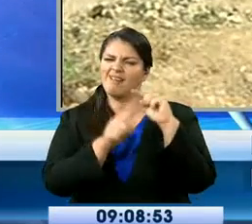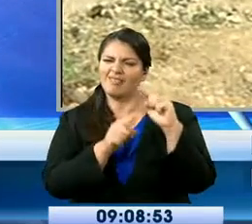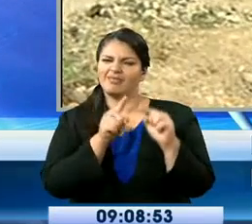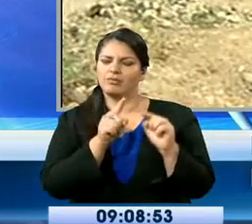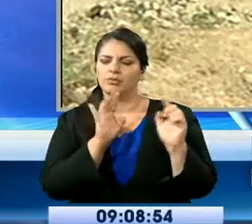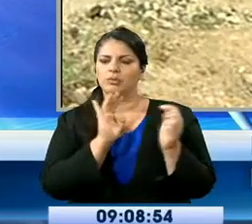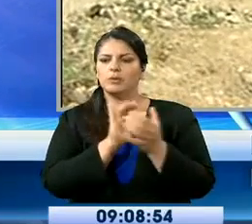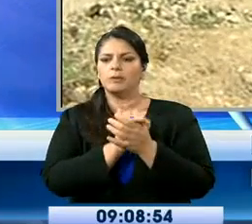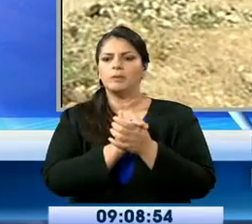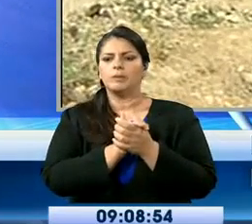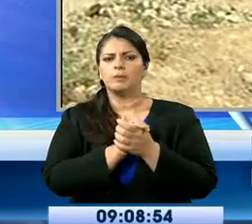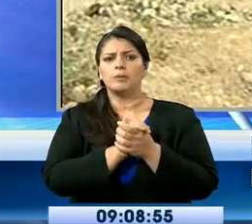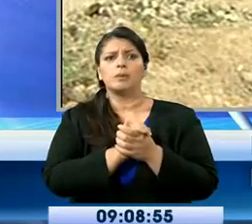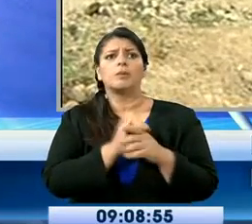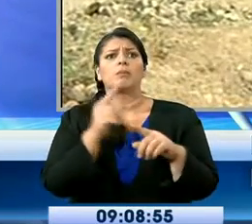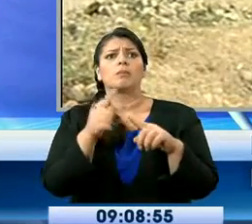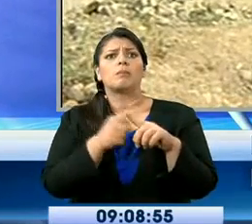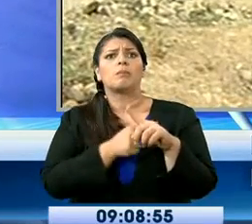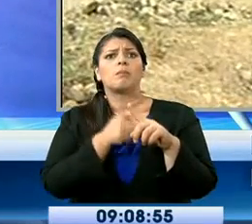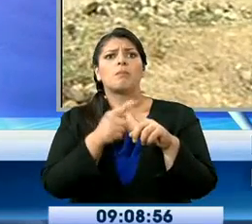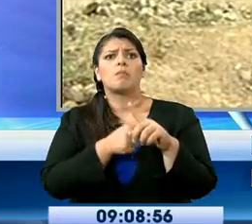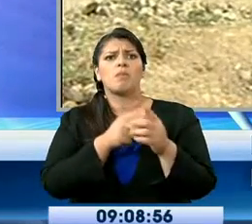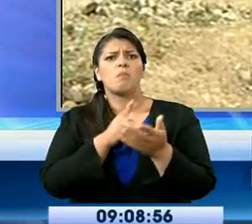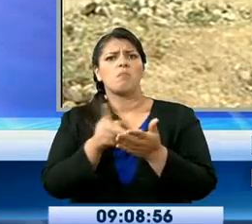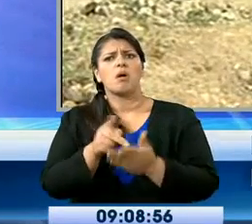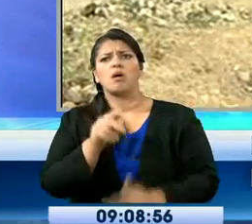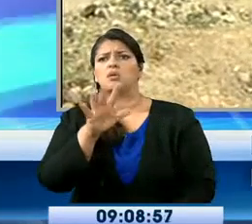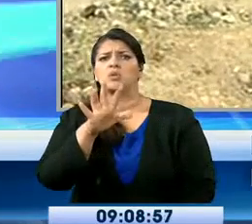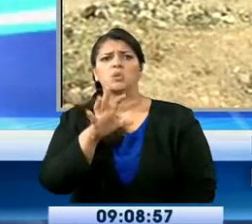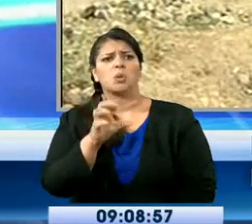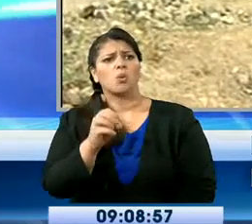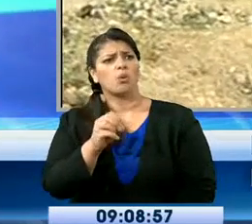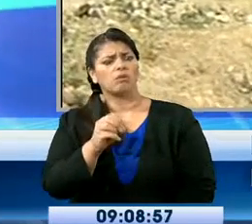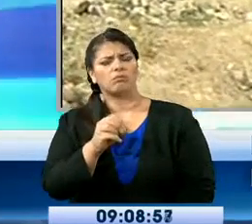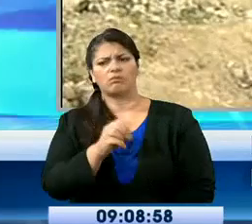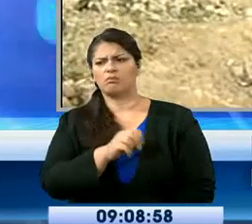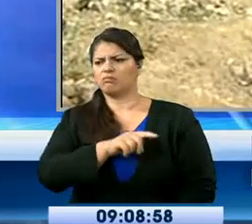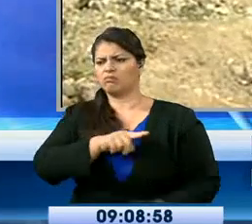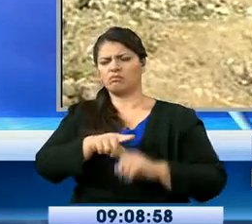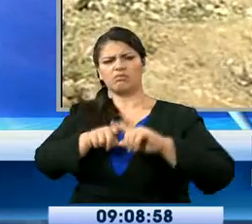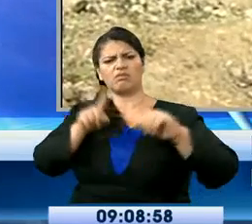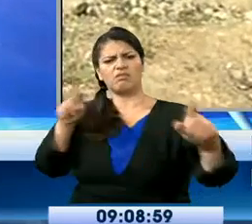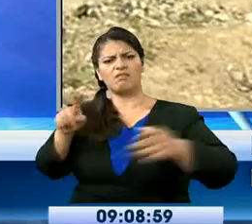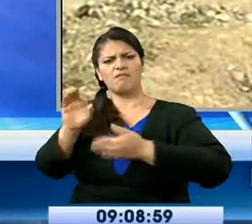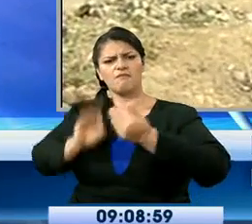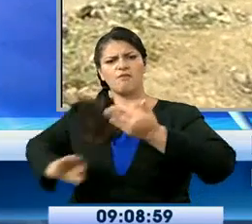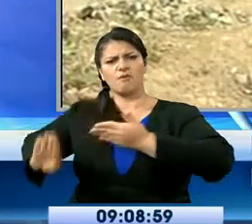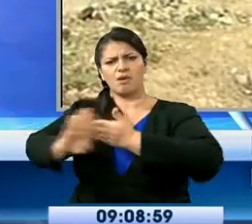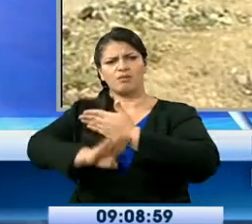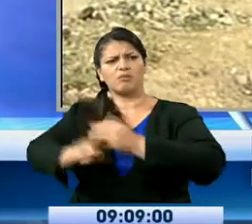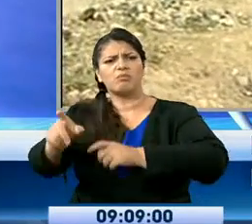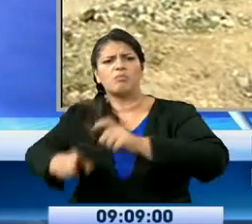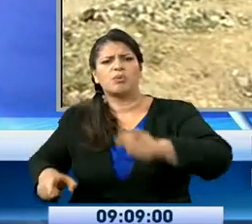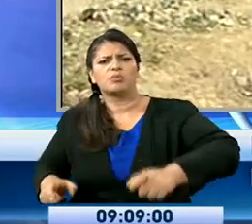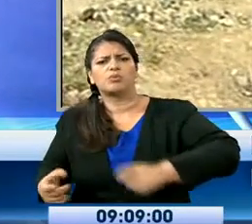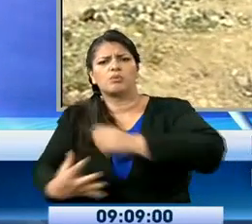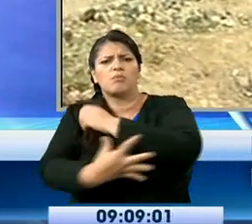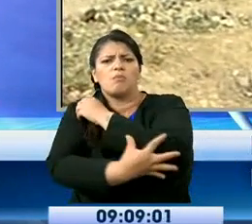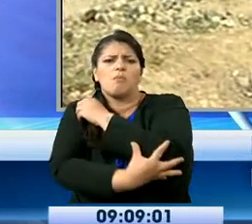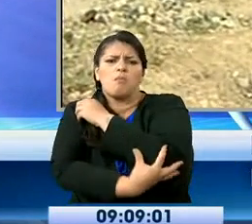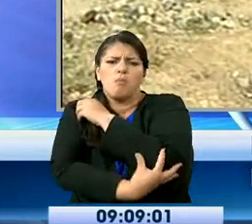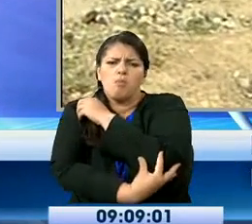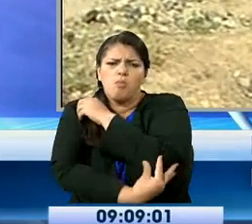La diferencia es abismal entre esa zona y las zonas residenciales. No puede ser que una familia de ese sector,